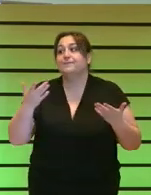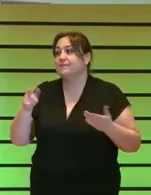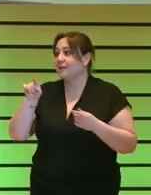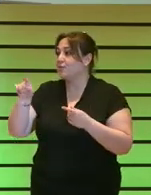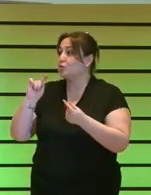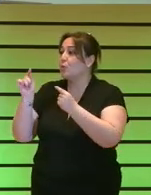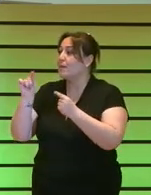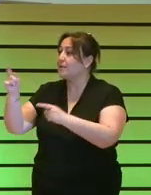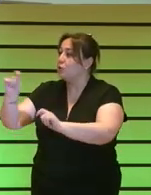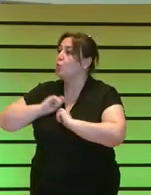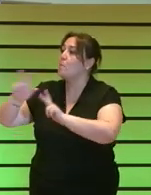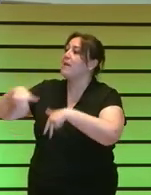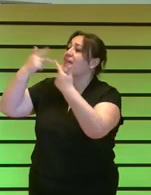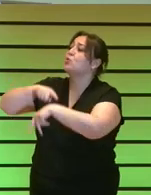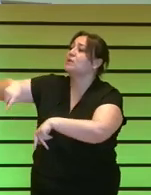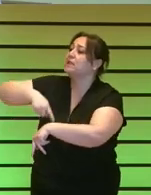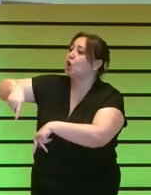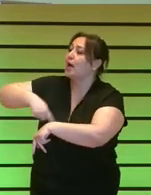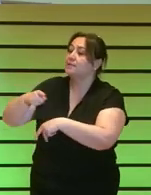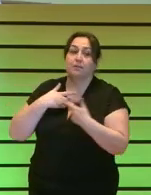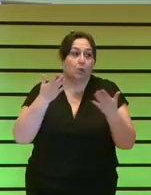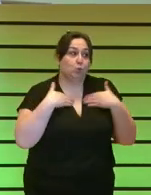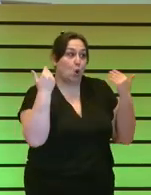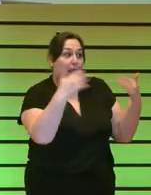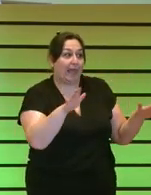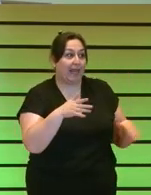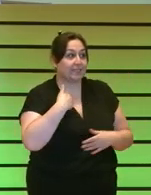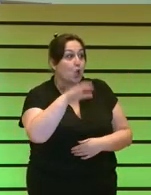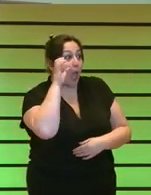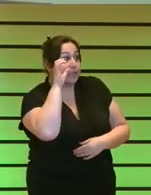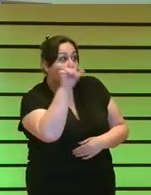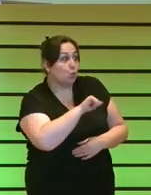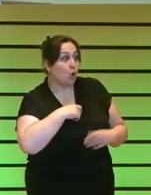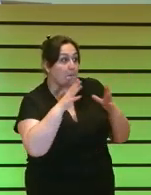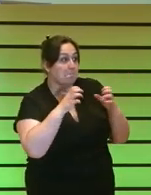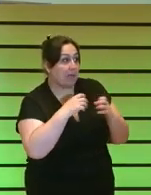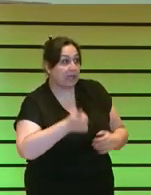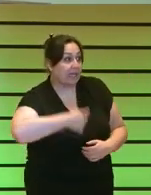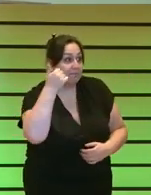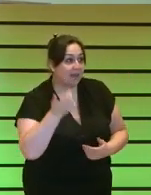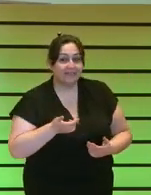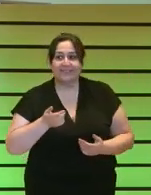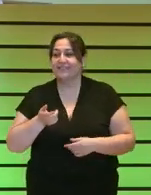cuántas horas me das las que quieras yo Cuanto más te escucho más ganas me entran